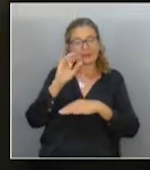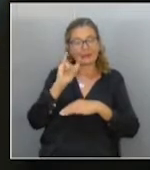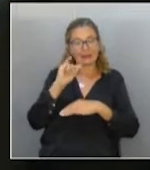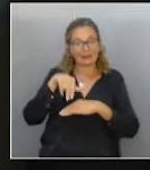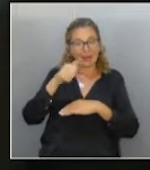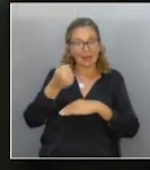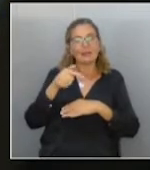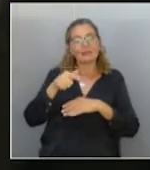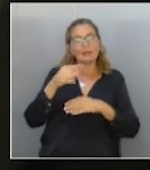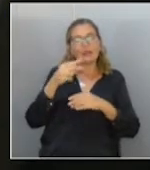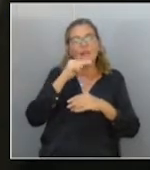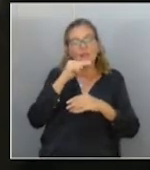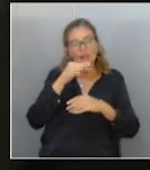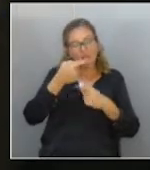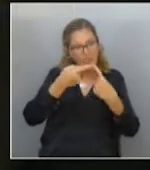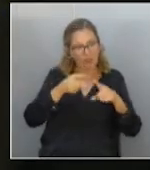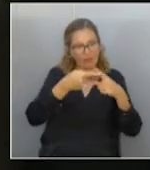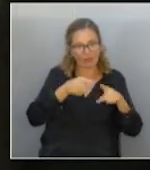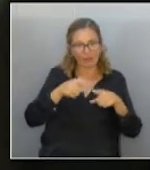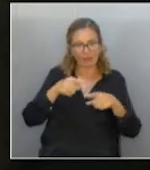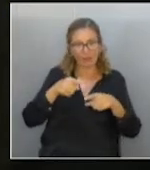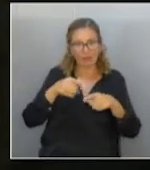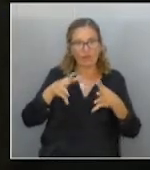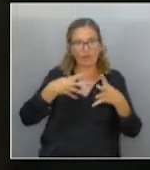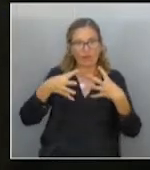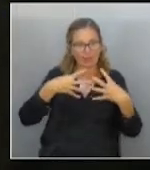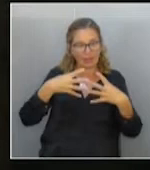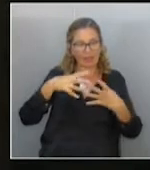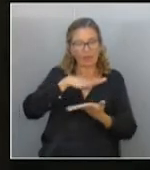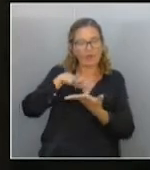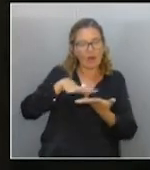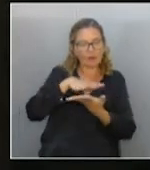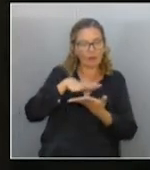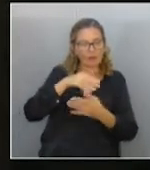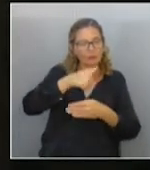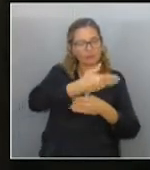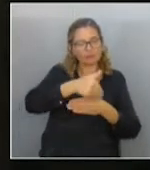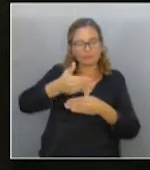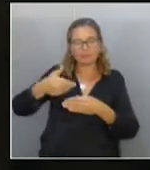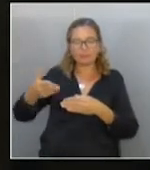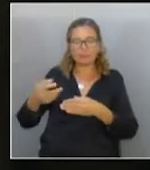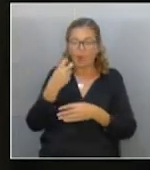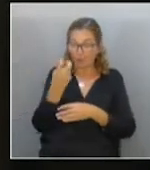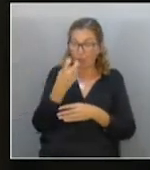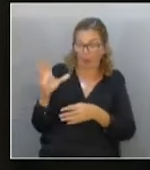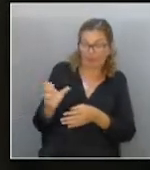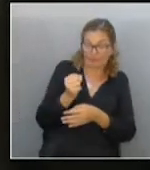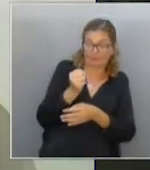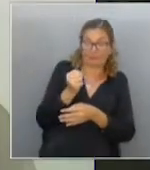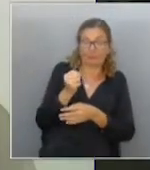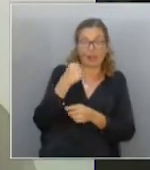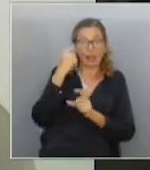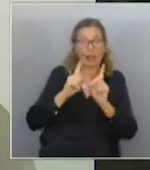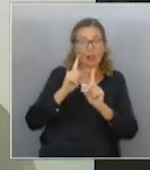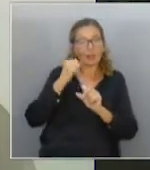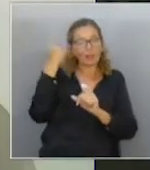se van a estar entregando en distintas ferias vecinales. Así que, bueno, a buscarlas. Y algo importante que también